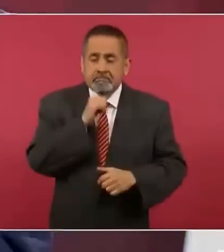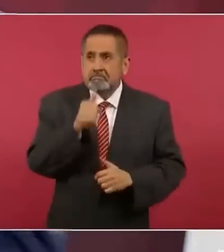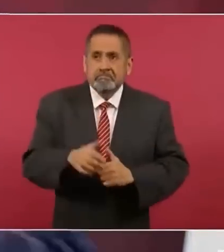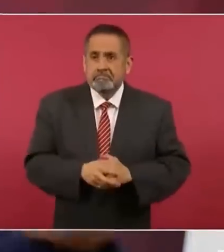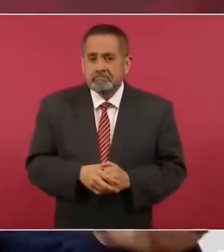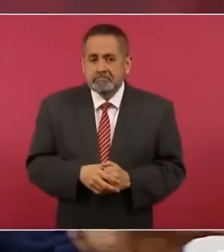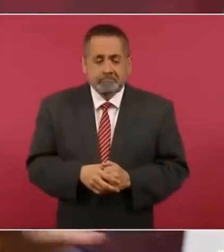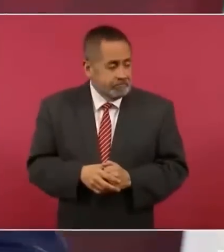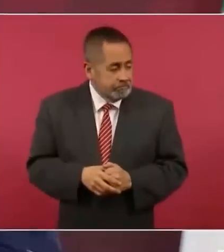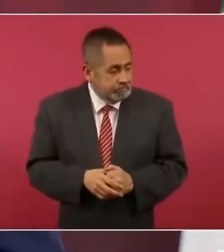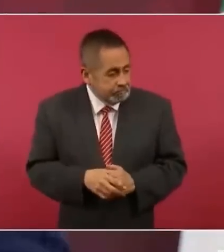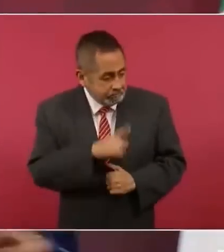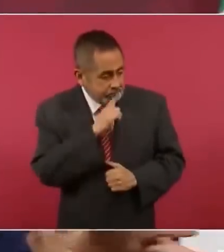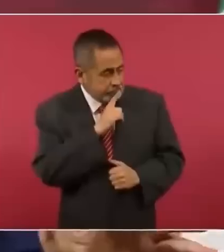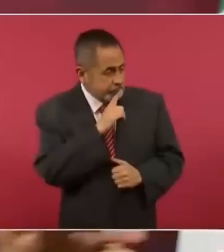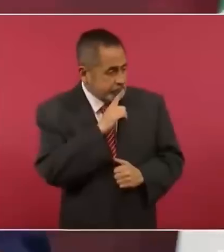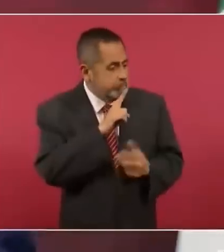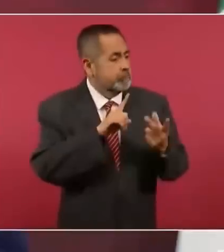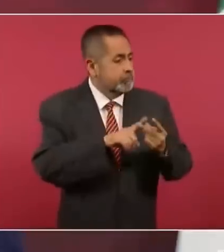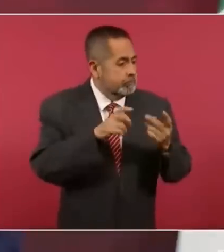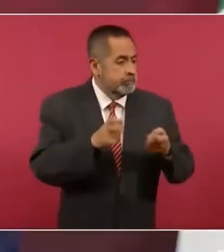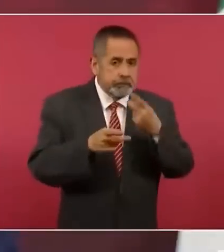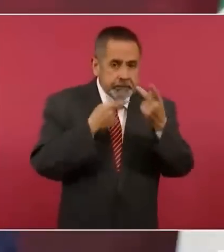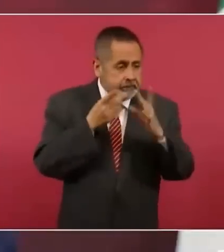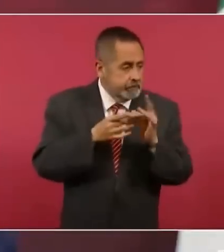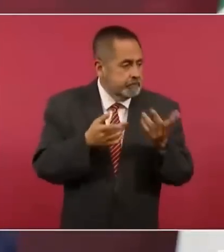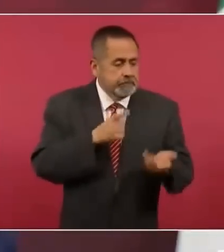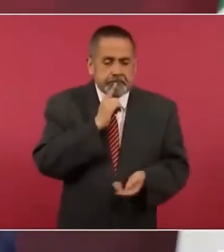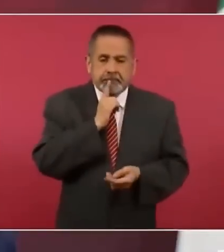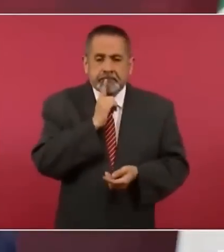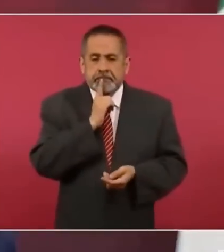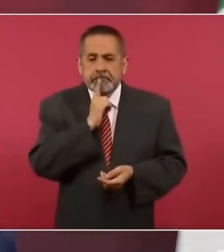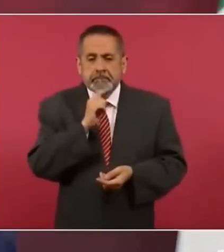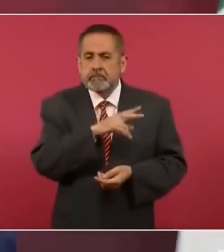ha pasado de noche.